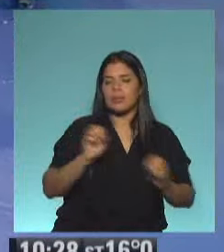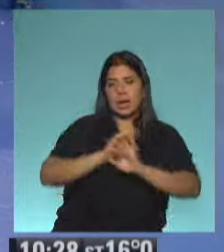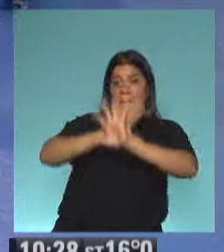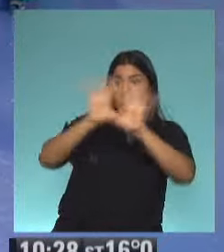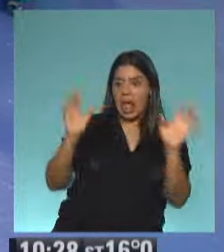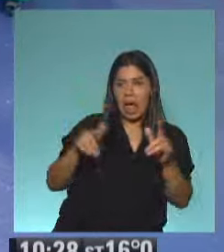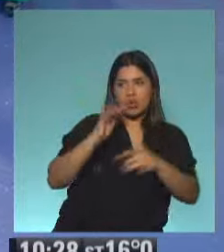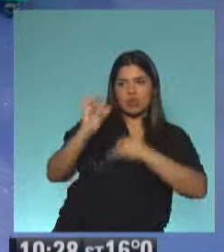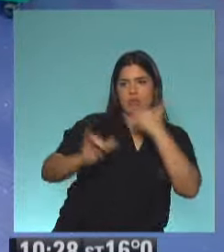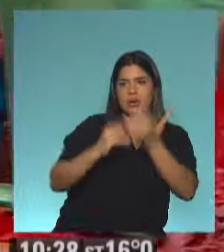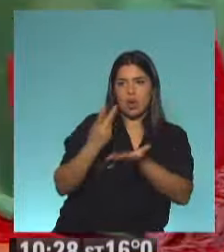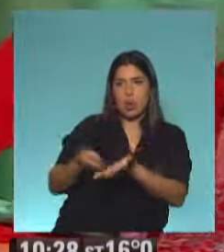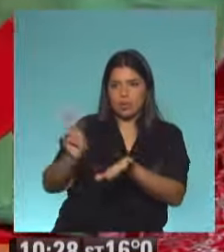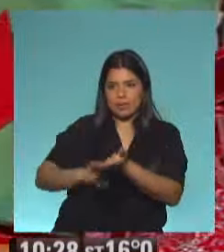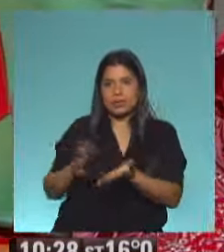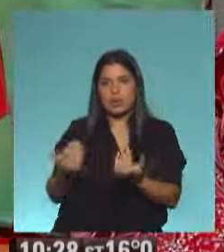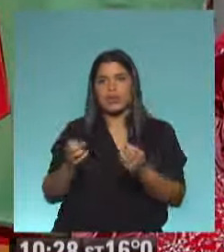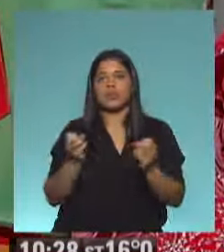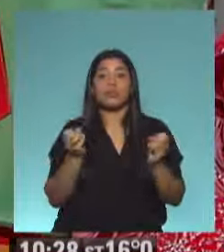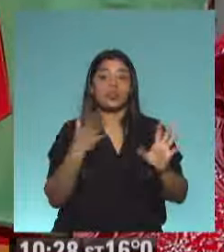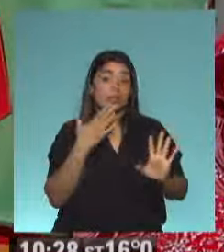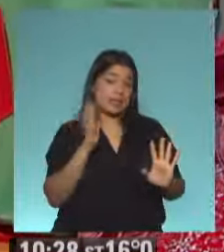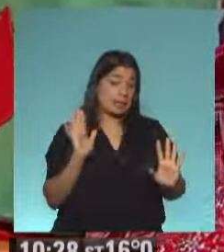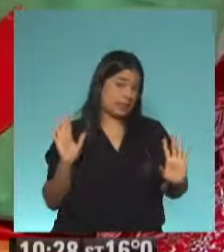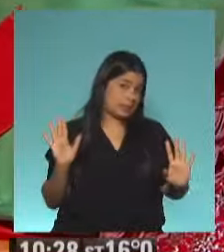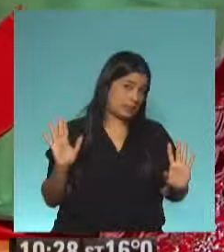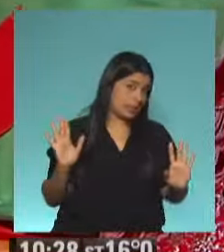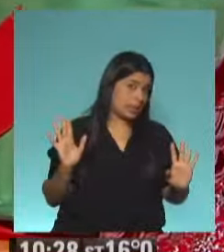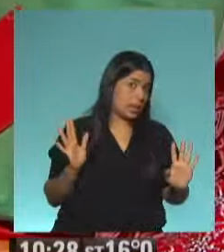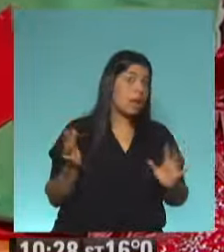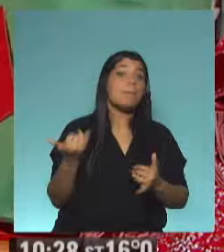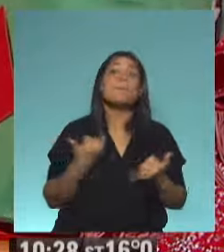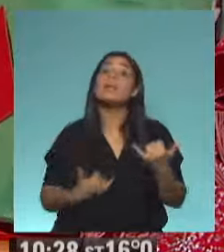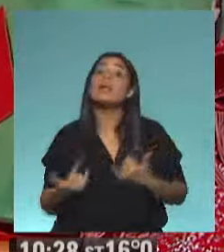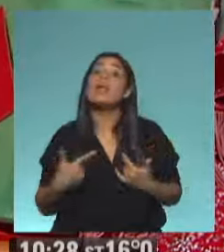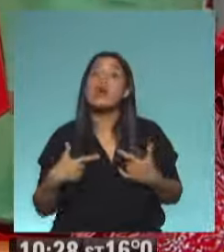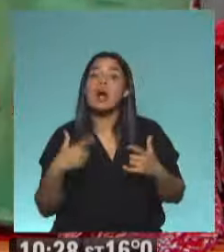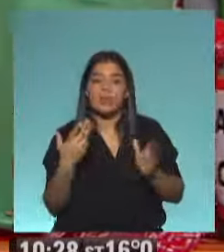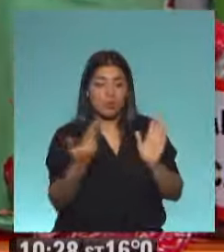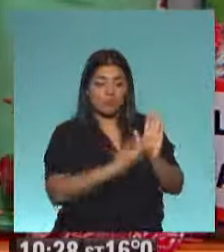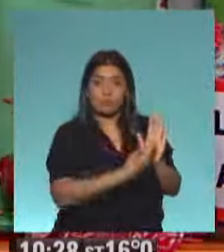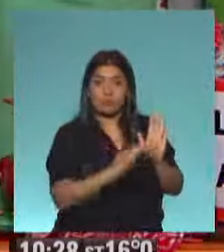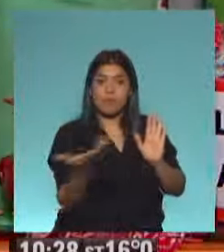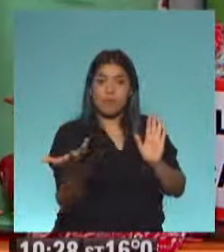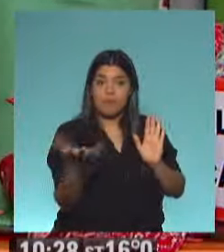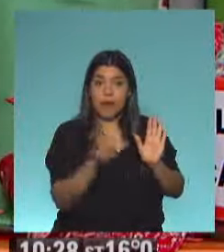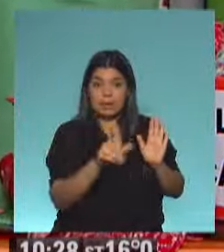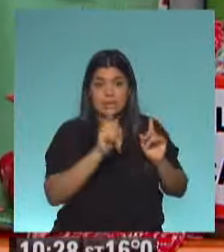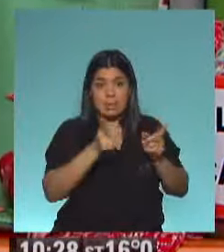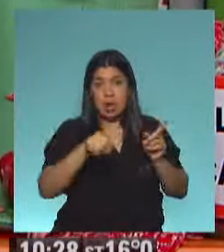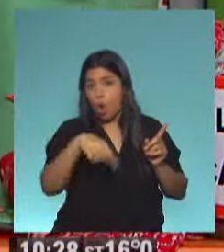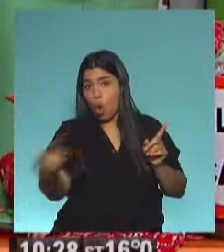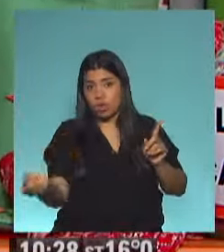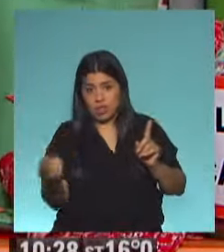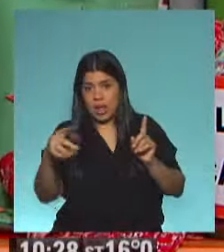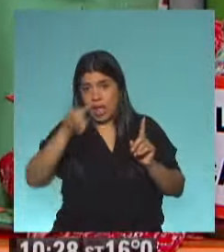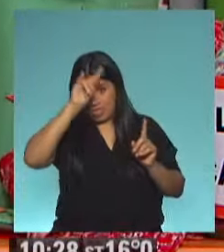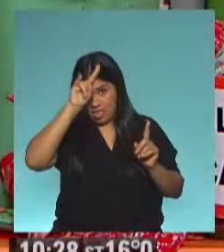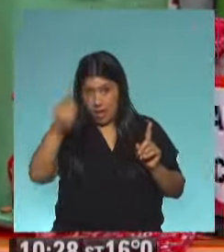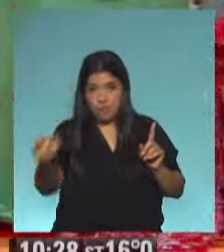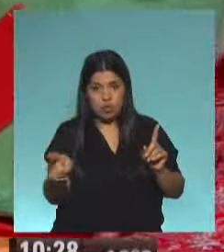sí, ahí está. Está. Reitera. Reitera, gracias. Ahí me explicó... Ay, esta es otra máscara del diablo. Me explicó